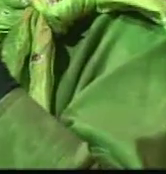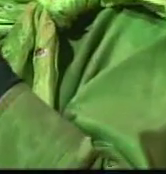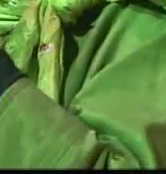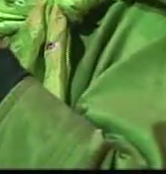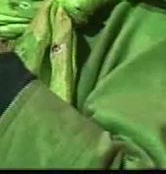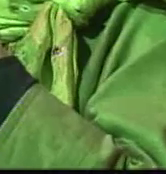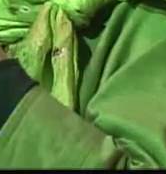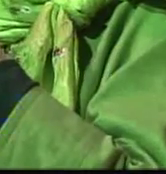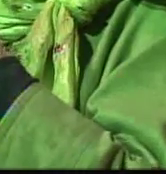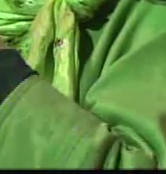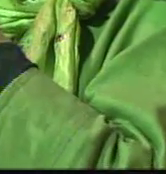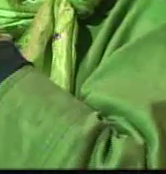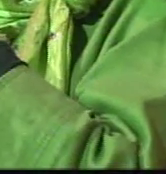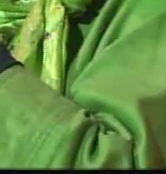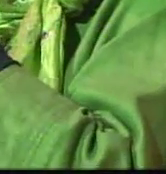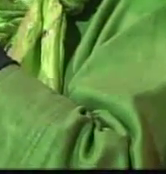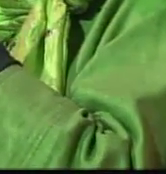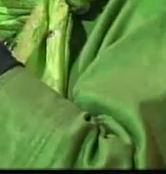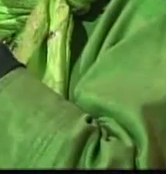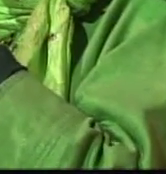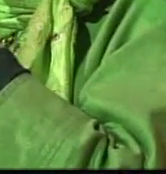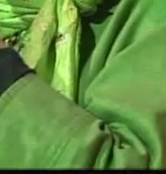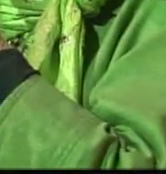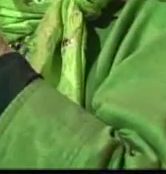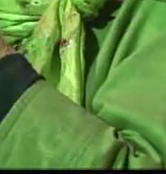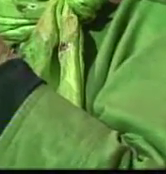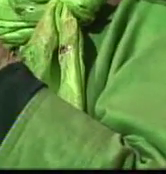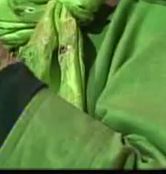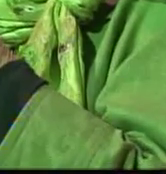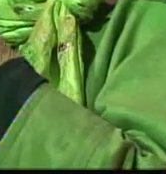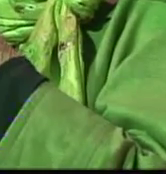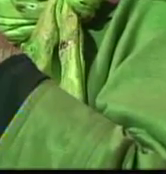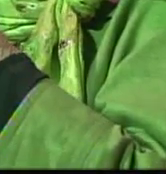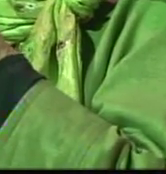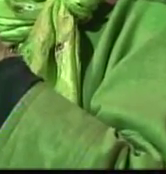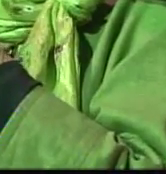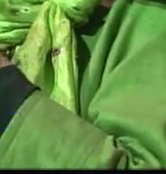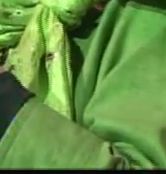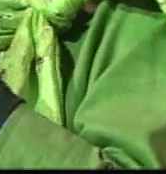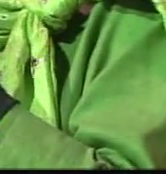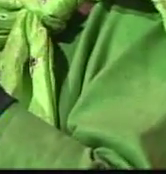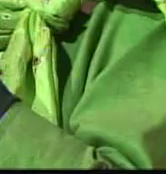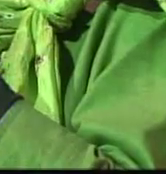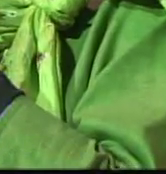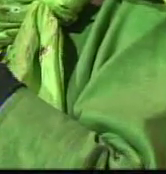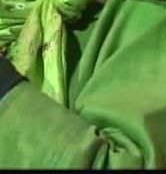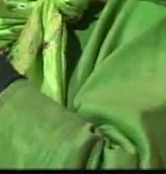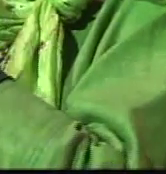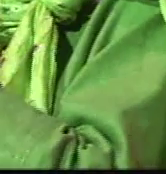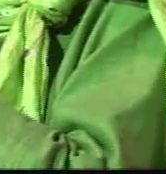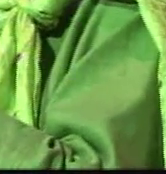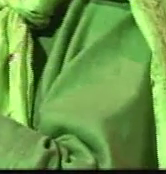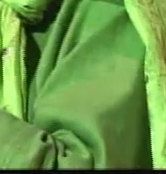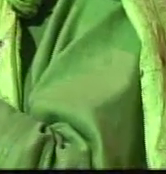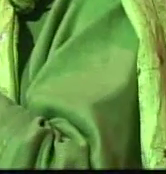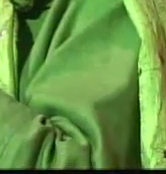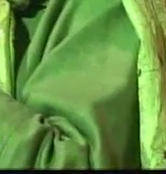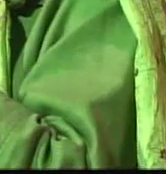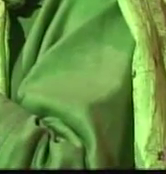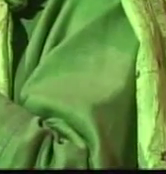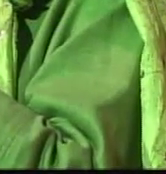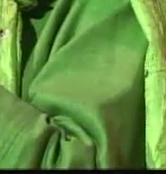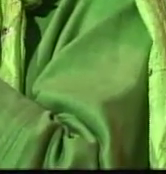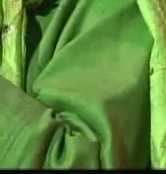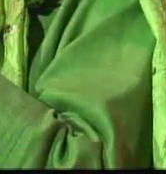Abraham Maslow, fue Abraham who Maslow, wrote quien Poorly escribió Psychology hacia of una Being, psicología del ser, the very